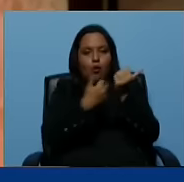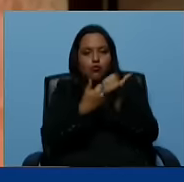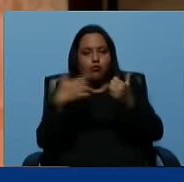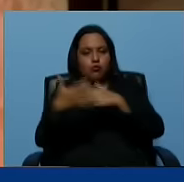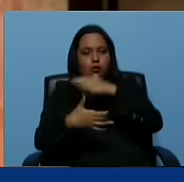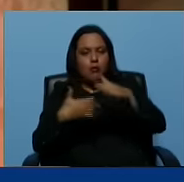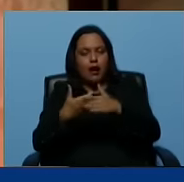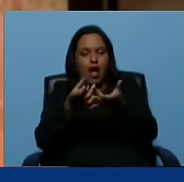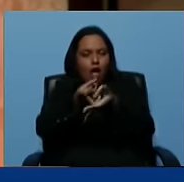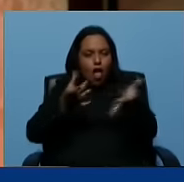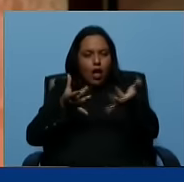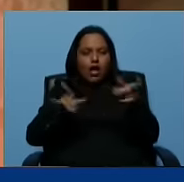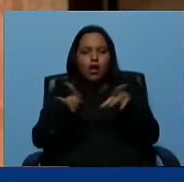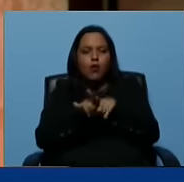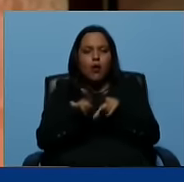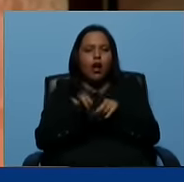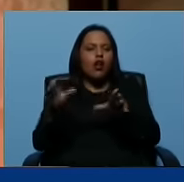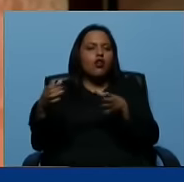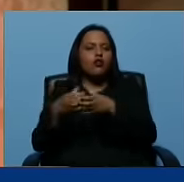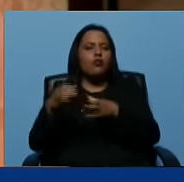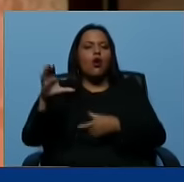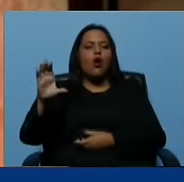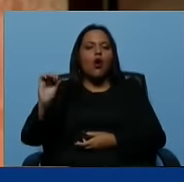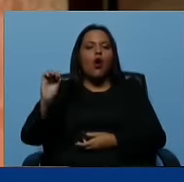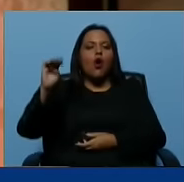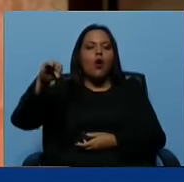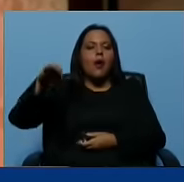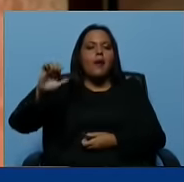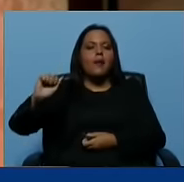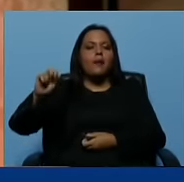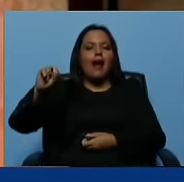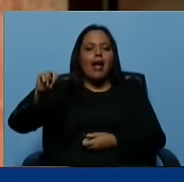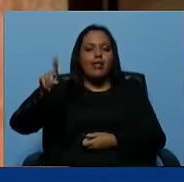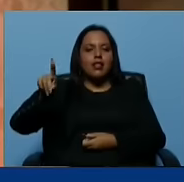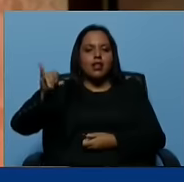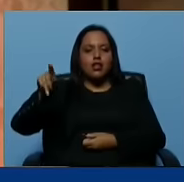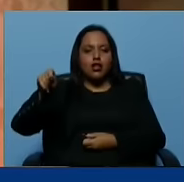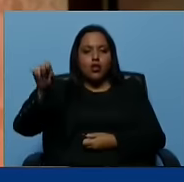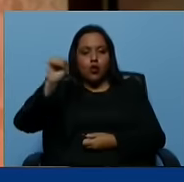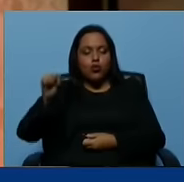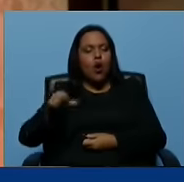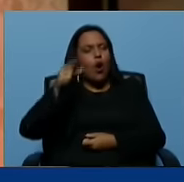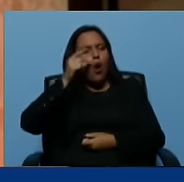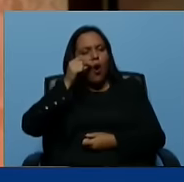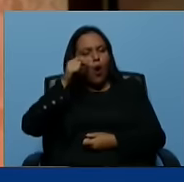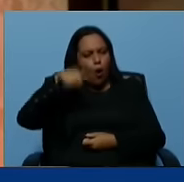los llamados comanditos. Hoy, Julio Borges ha hablado